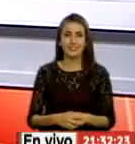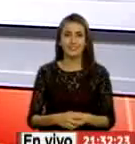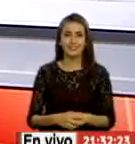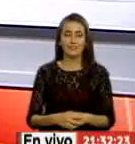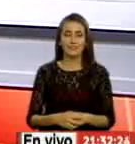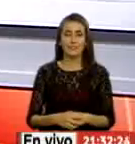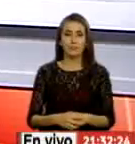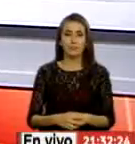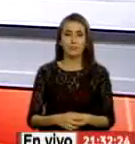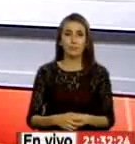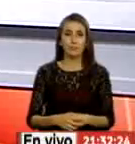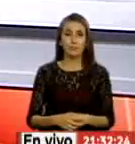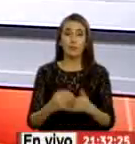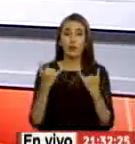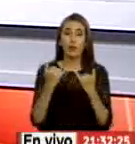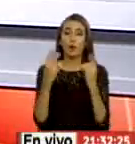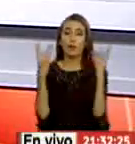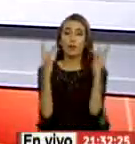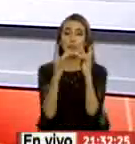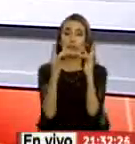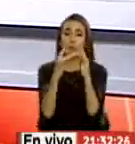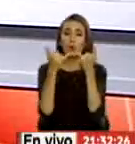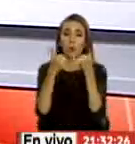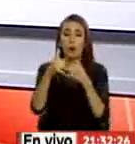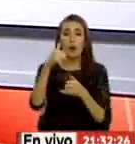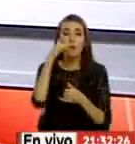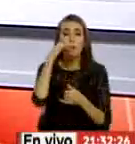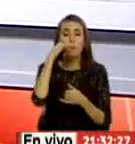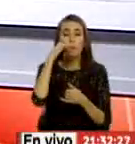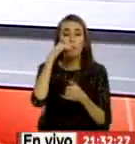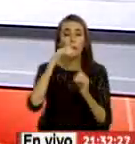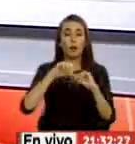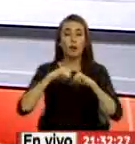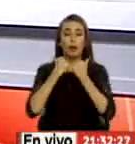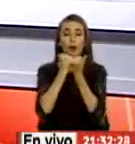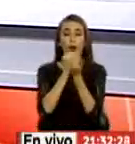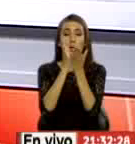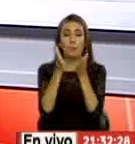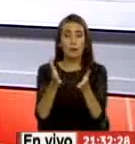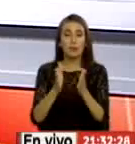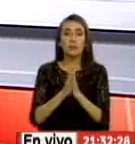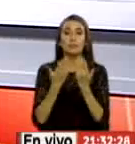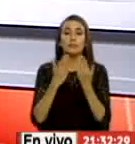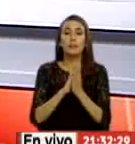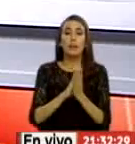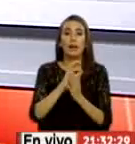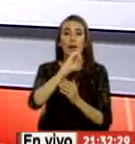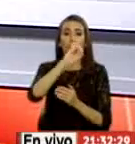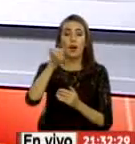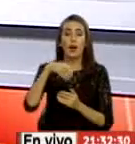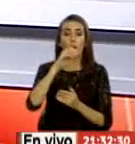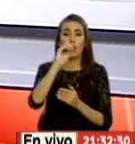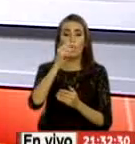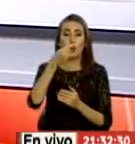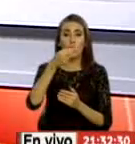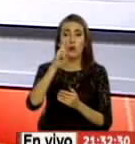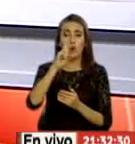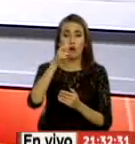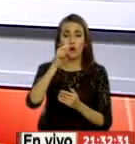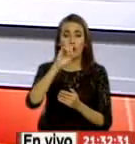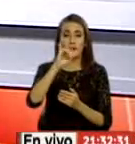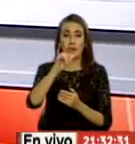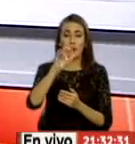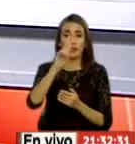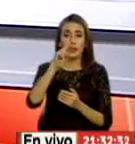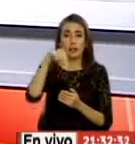Y bien, en este momento hacemos un contacto telefónico con el legislador Jorge Yunda de Alianza País, con quien vamos a analizar un poco